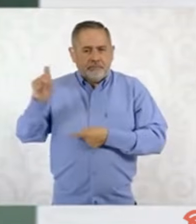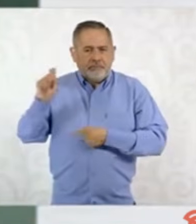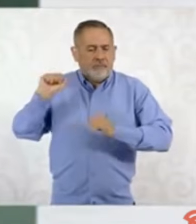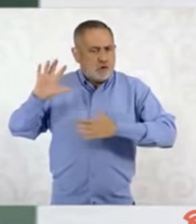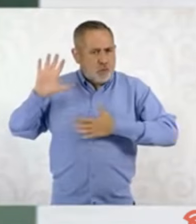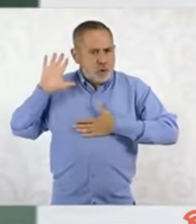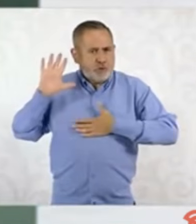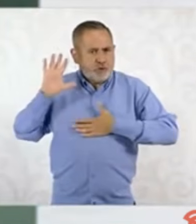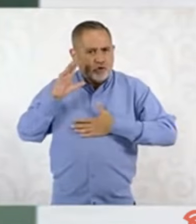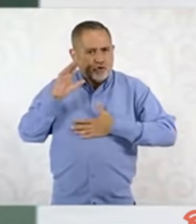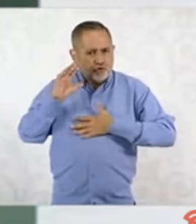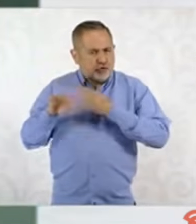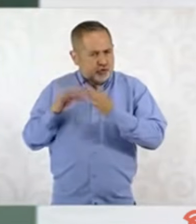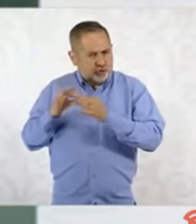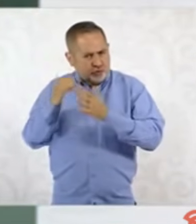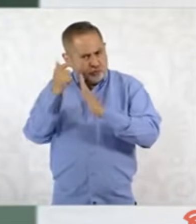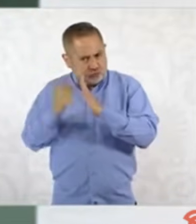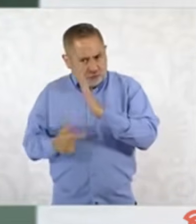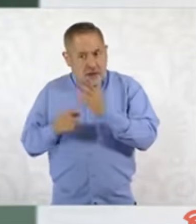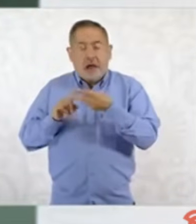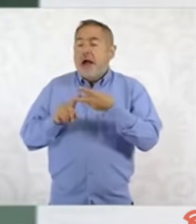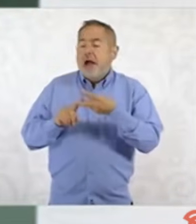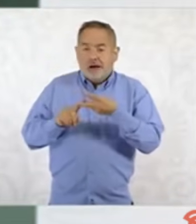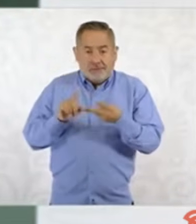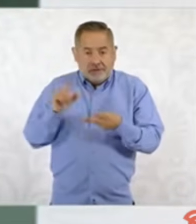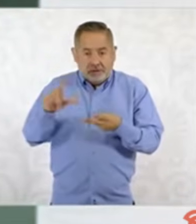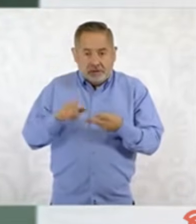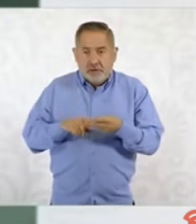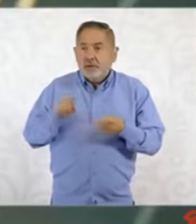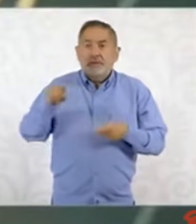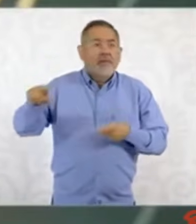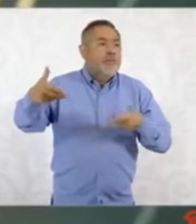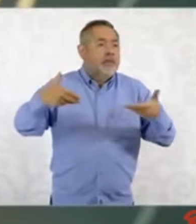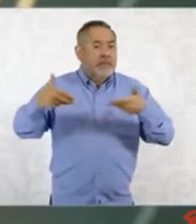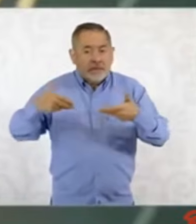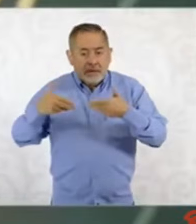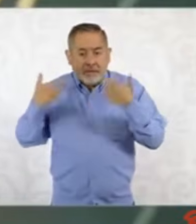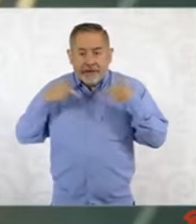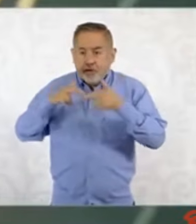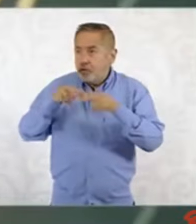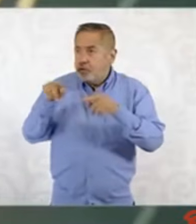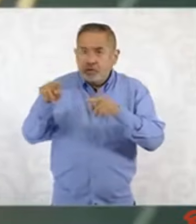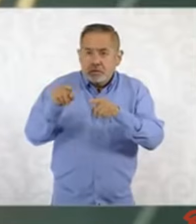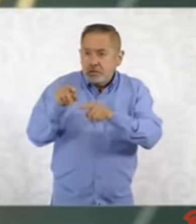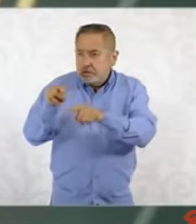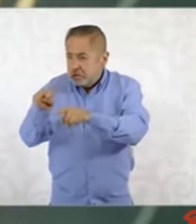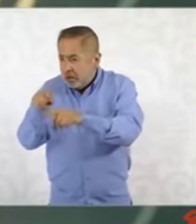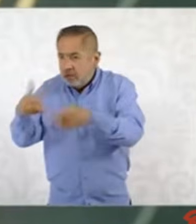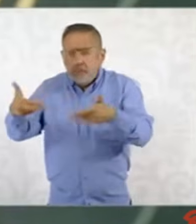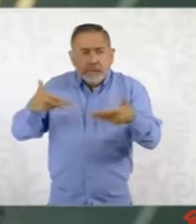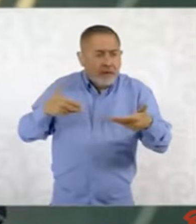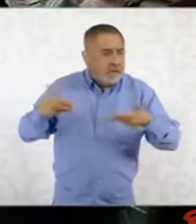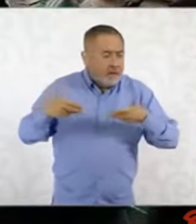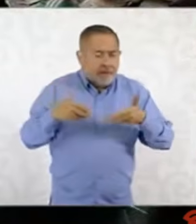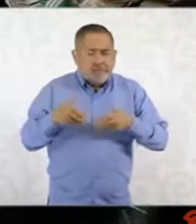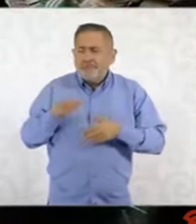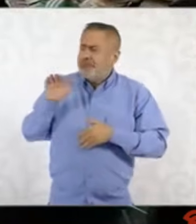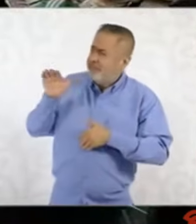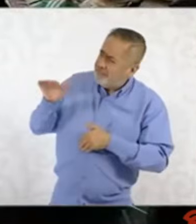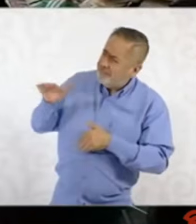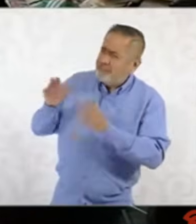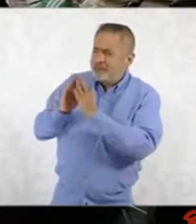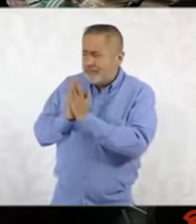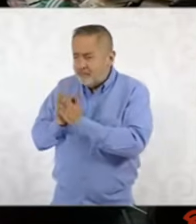a partir de múltiples peticiones de maestros en todo el país y maestras que le decían a la presidenta